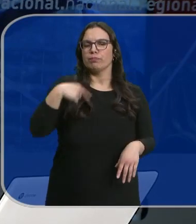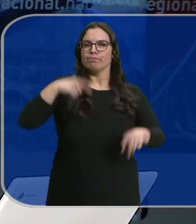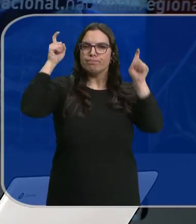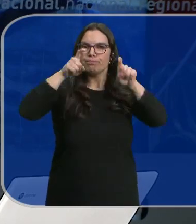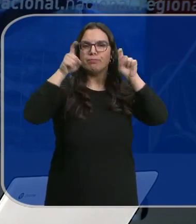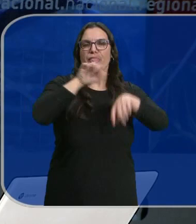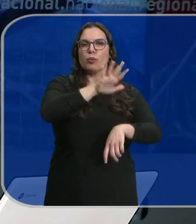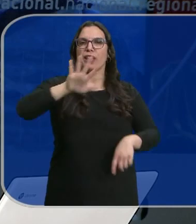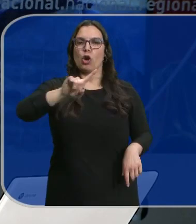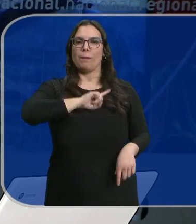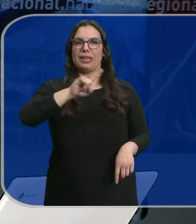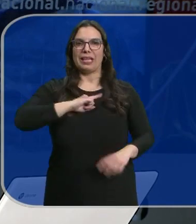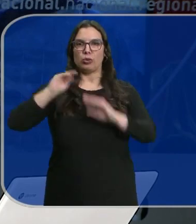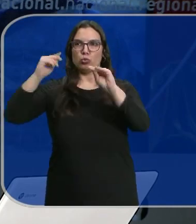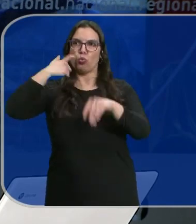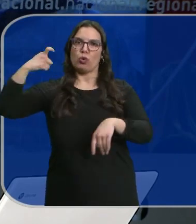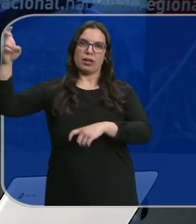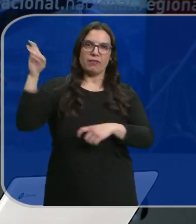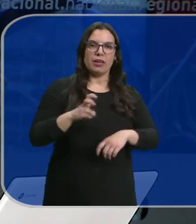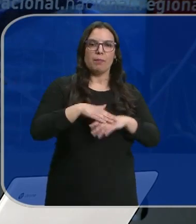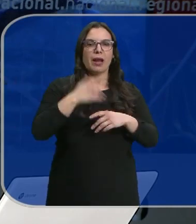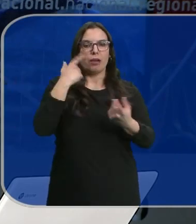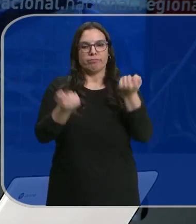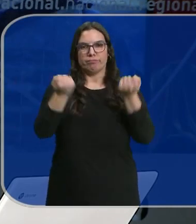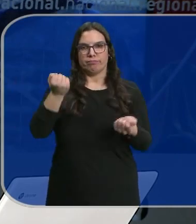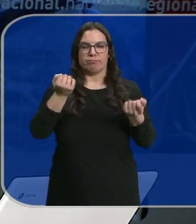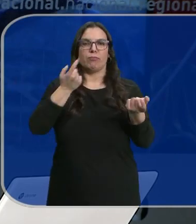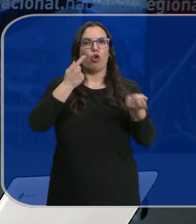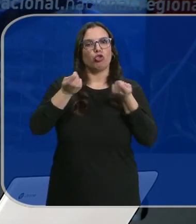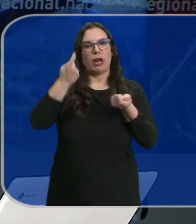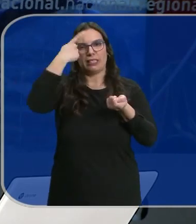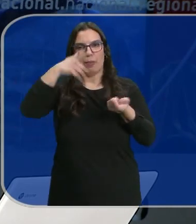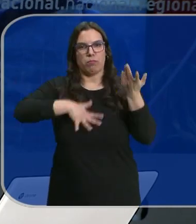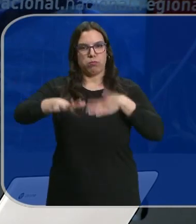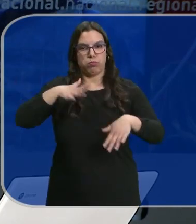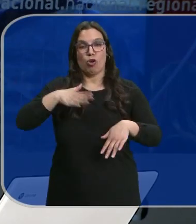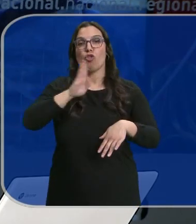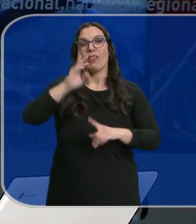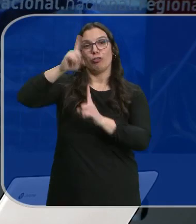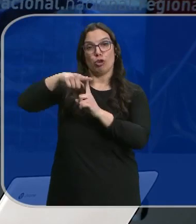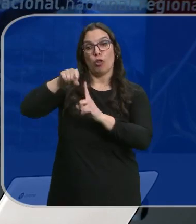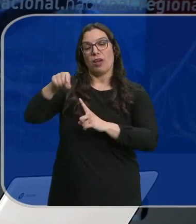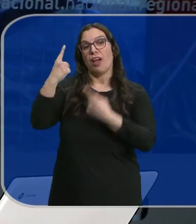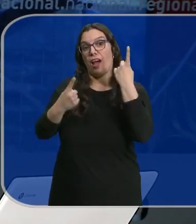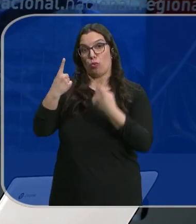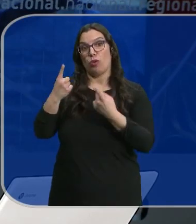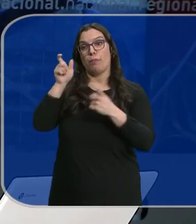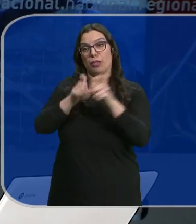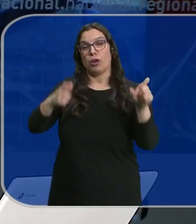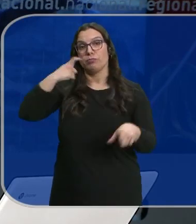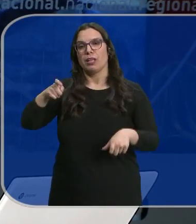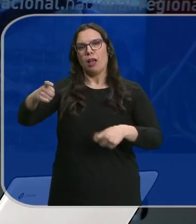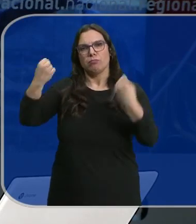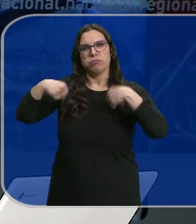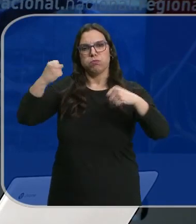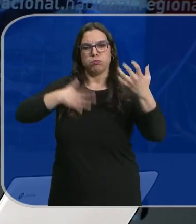a 55 militares ucranianos en el manejo de esos tanques en Toledo. Precisamente allí, varios compatriotas suyos están terminando su instrucción